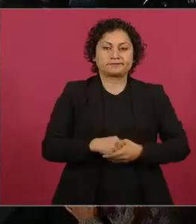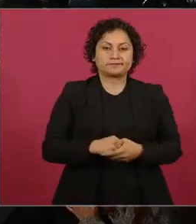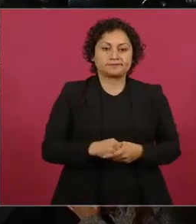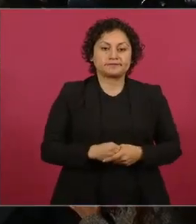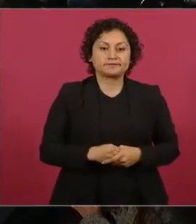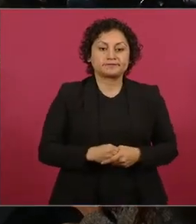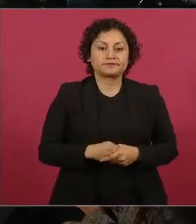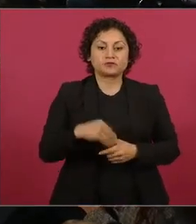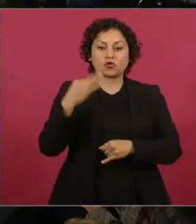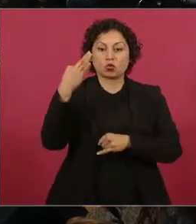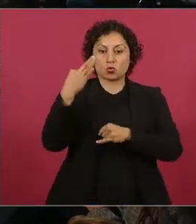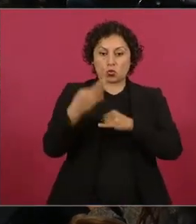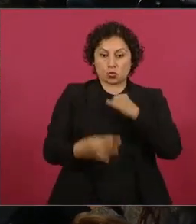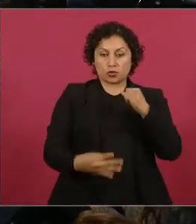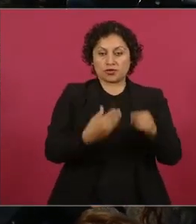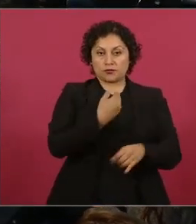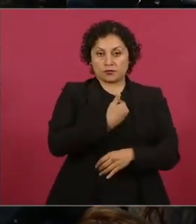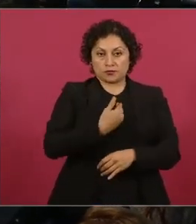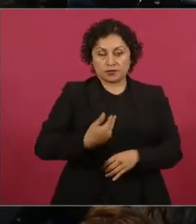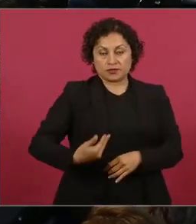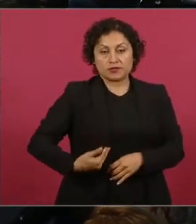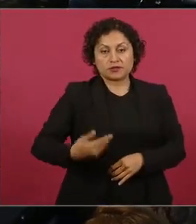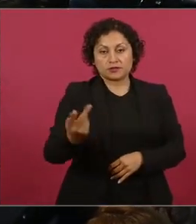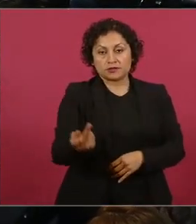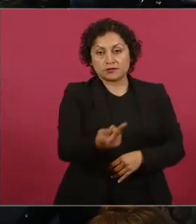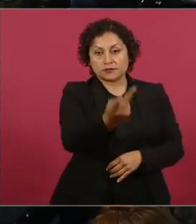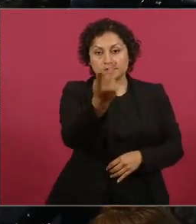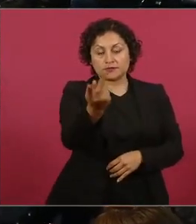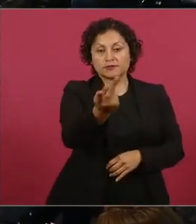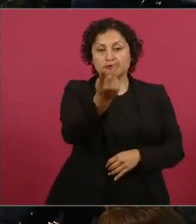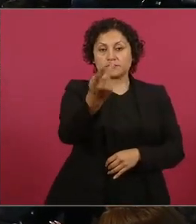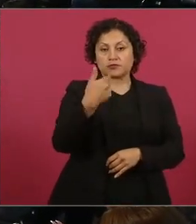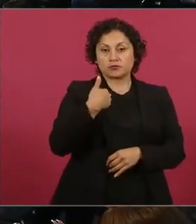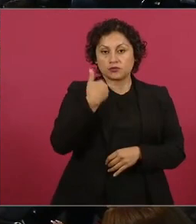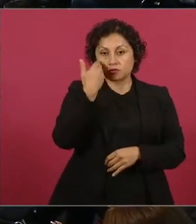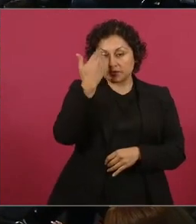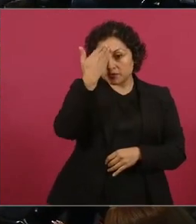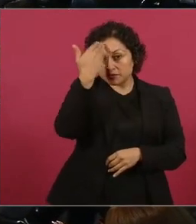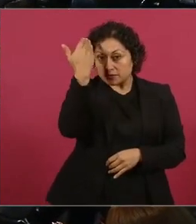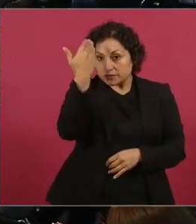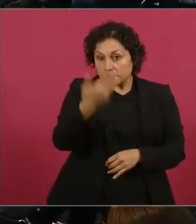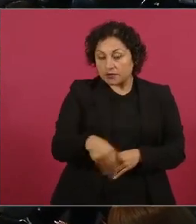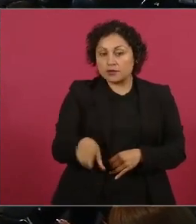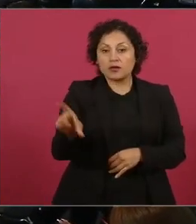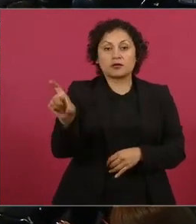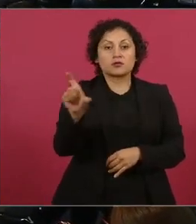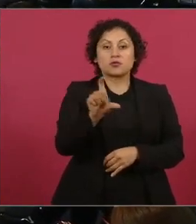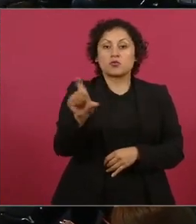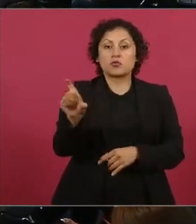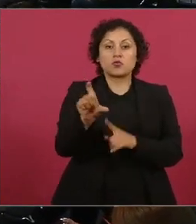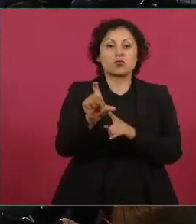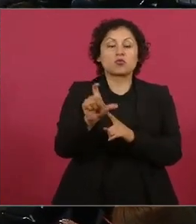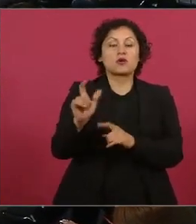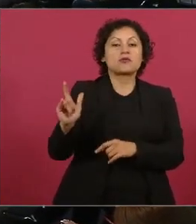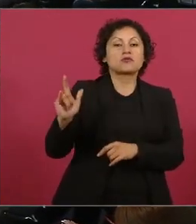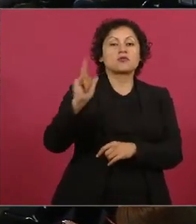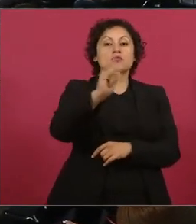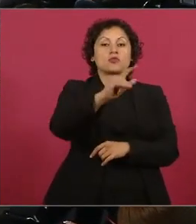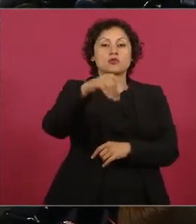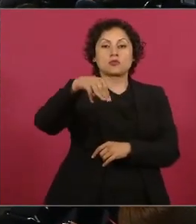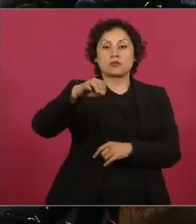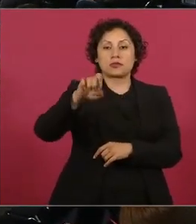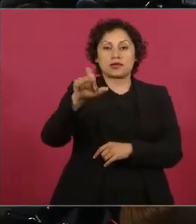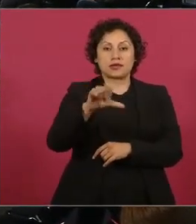Finalmente, presidente, quisiera saber si tiene ya alguna fecha estimada para el primer vuelo de Mexicana y si nos